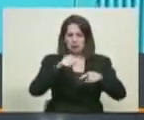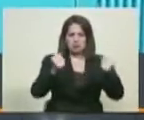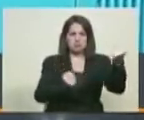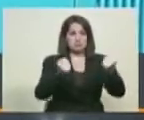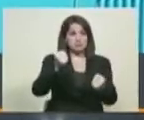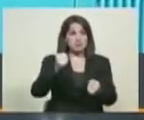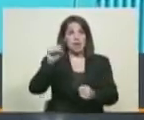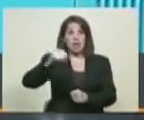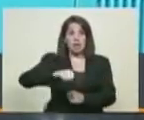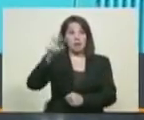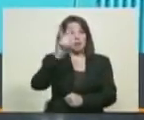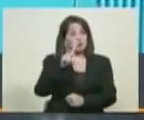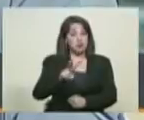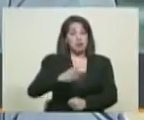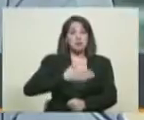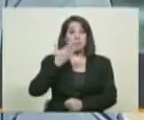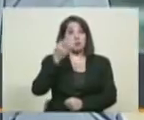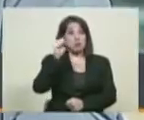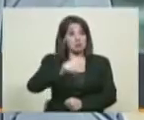¿viste?